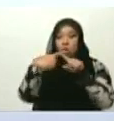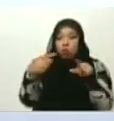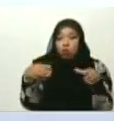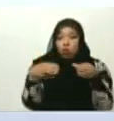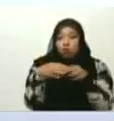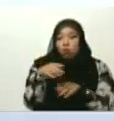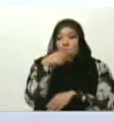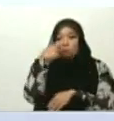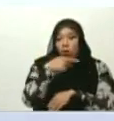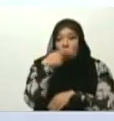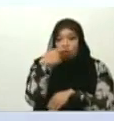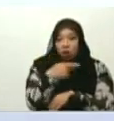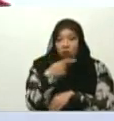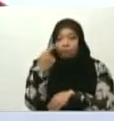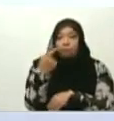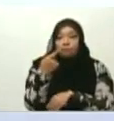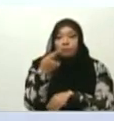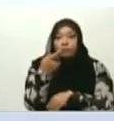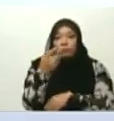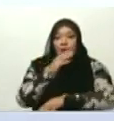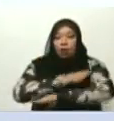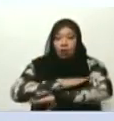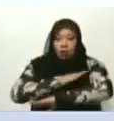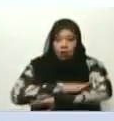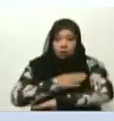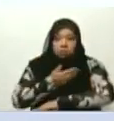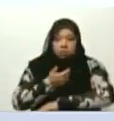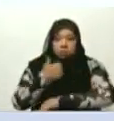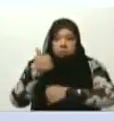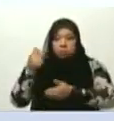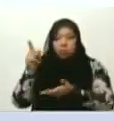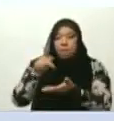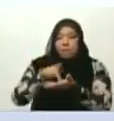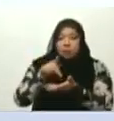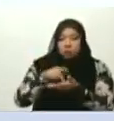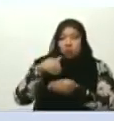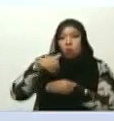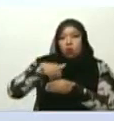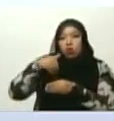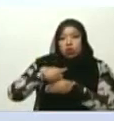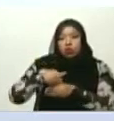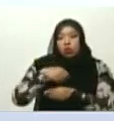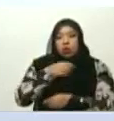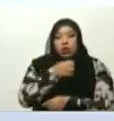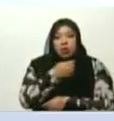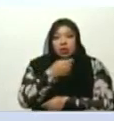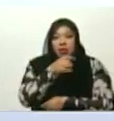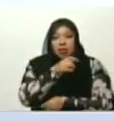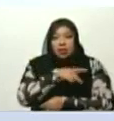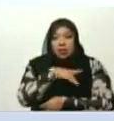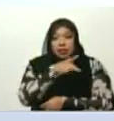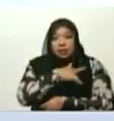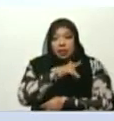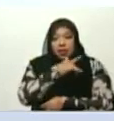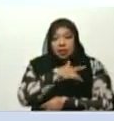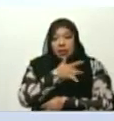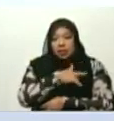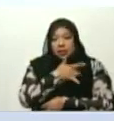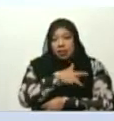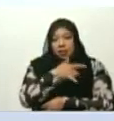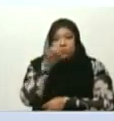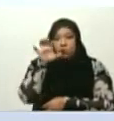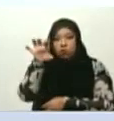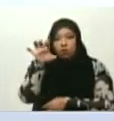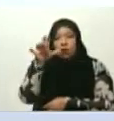de civismo, de moral, de participación, de patriotismo, bueno, del partido, de nuestro partido, de